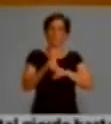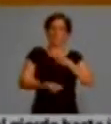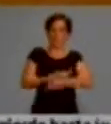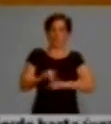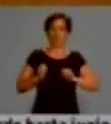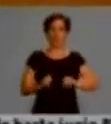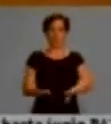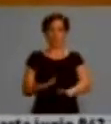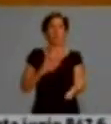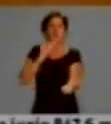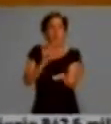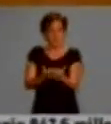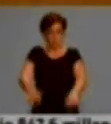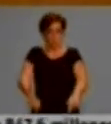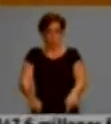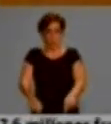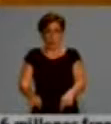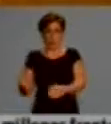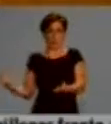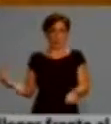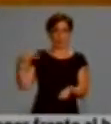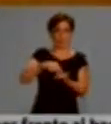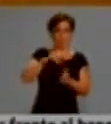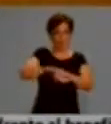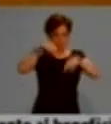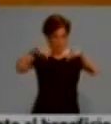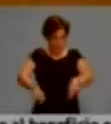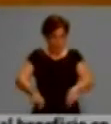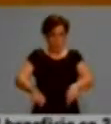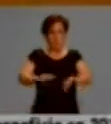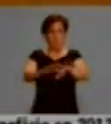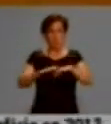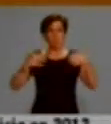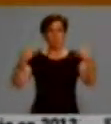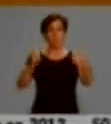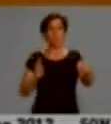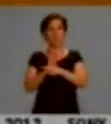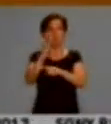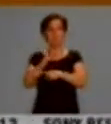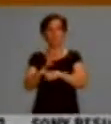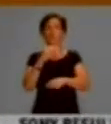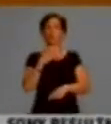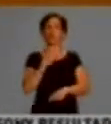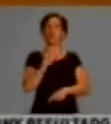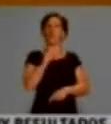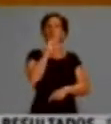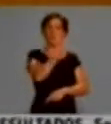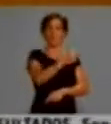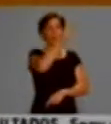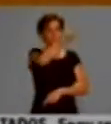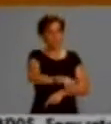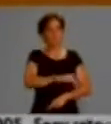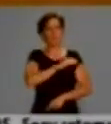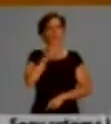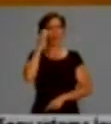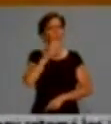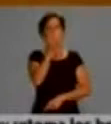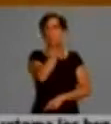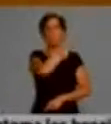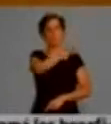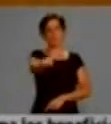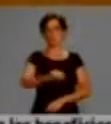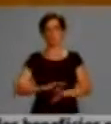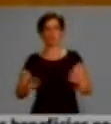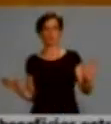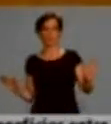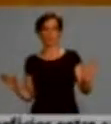Y pedimos esta comparecencia para decirle aquí, en sede parlamentaria, que tiene usted que marcharse, señor Rajoy,